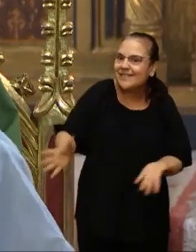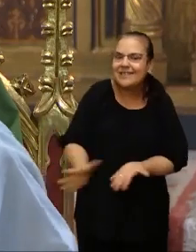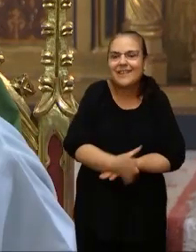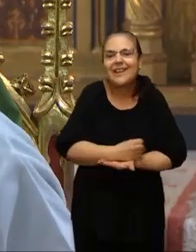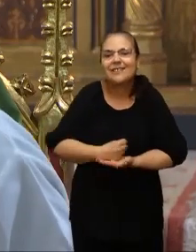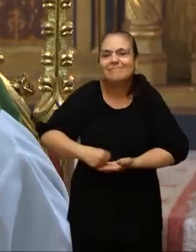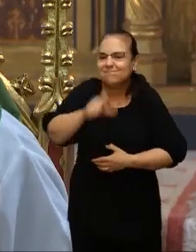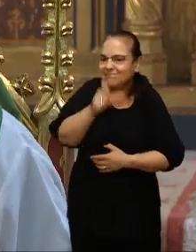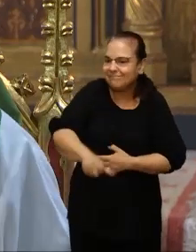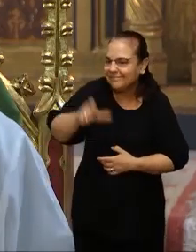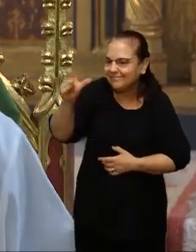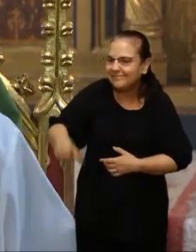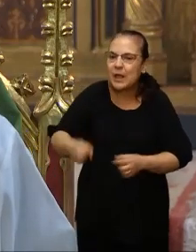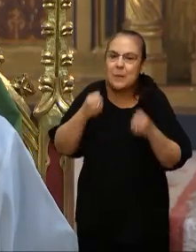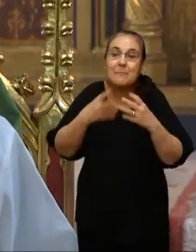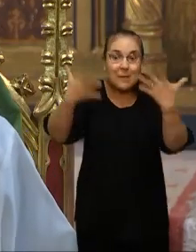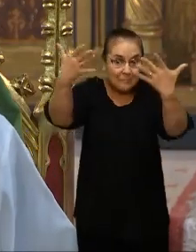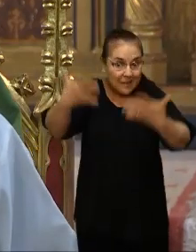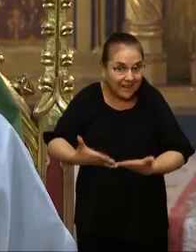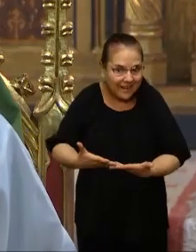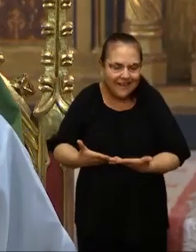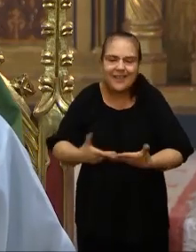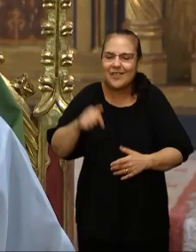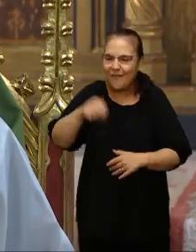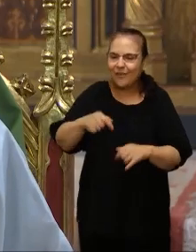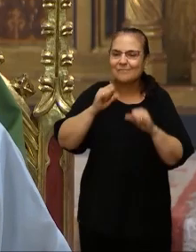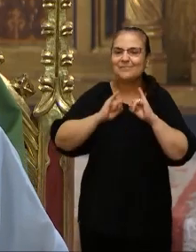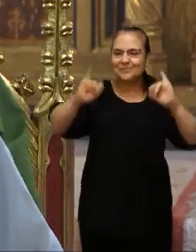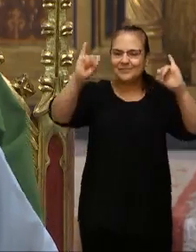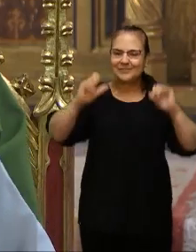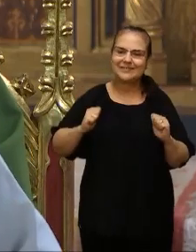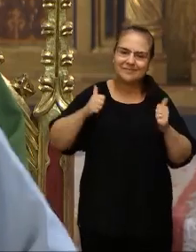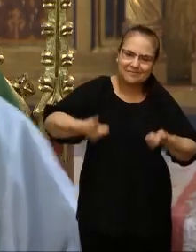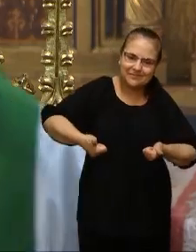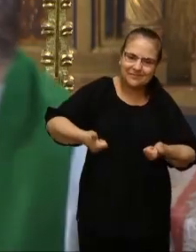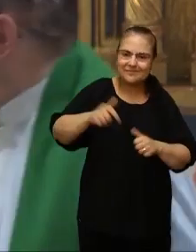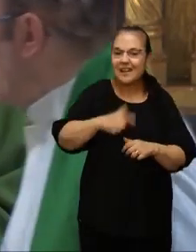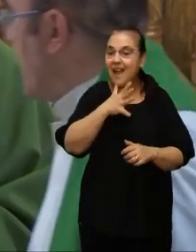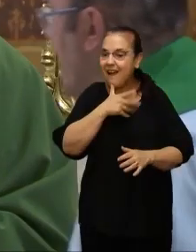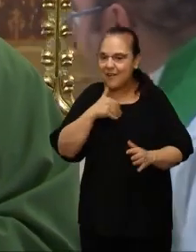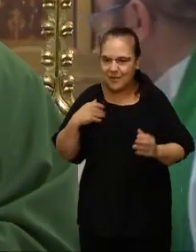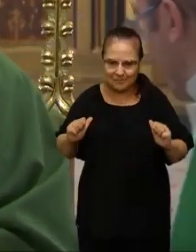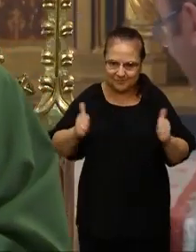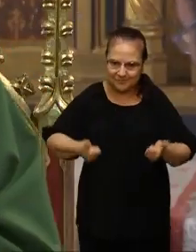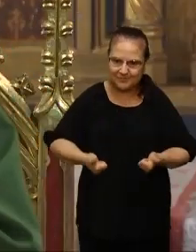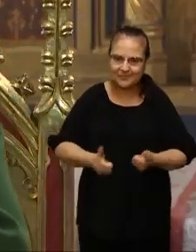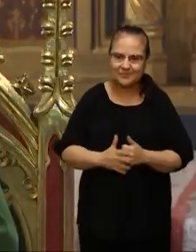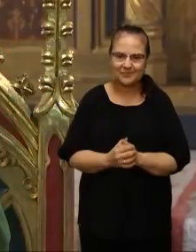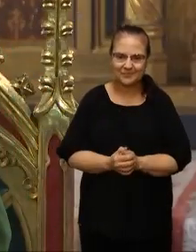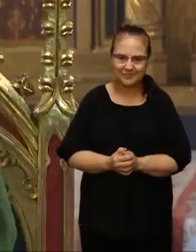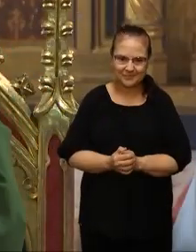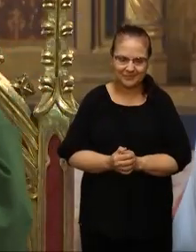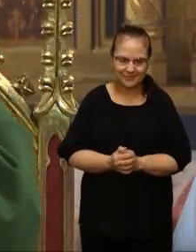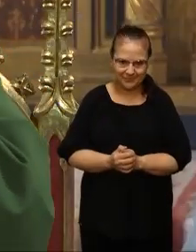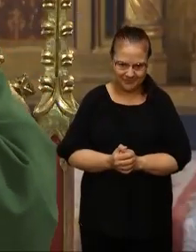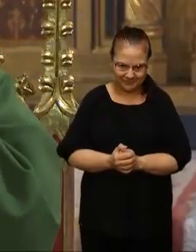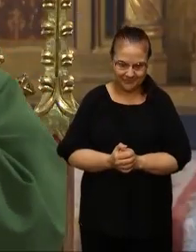lugares. Bienvenido una vez más en esta celebración que comenzamos desde este momento.